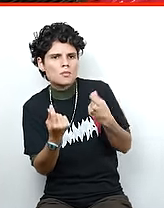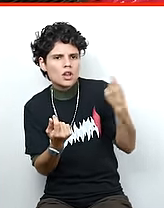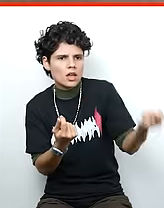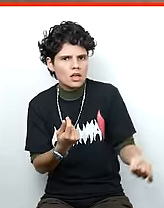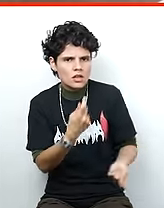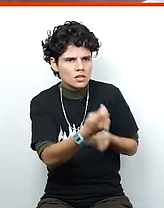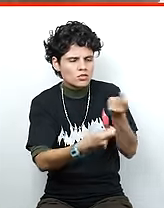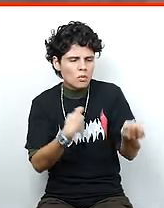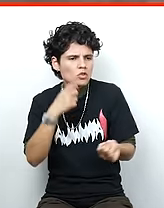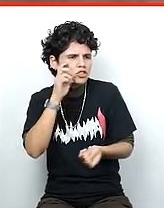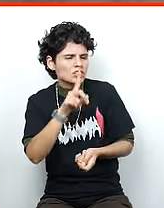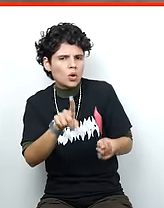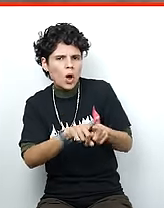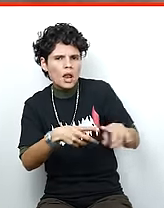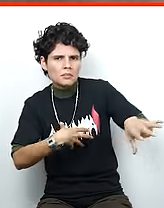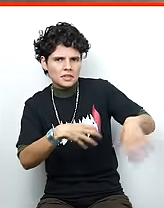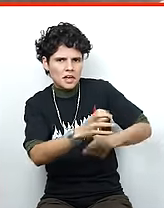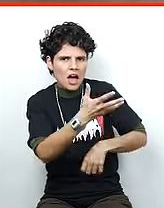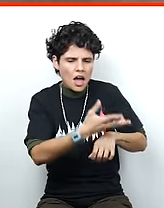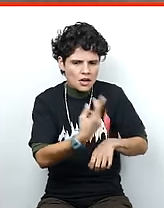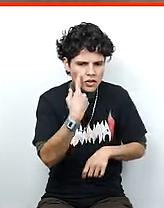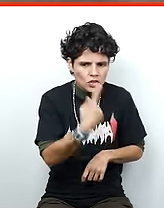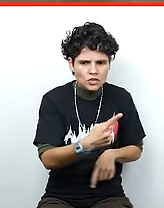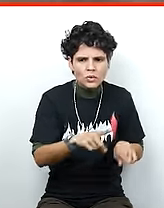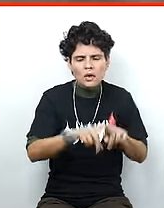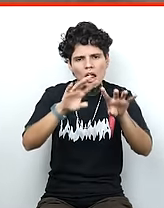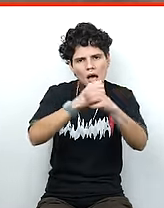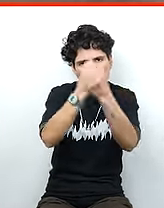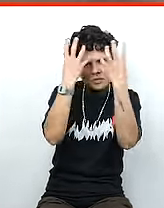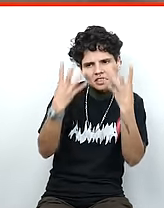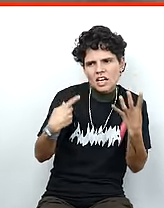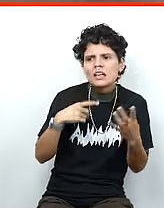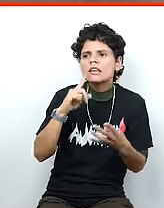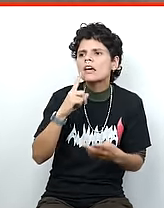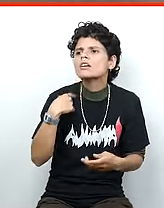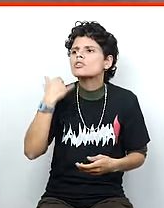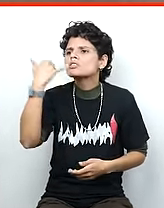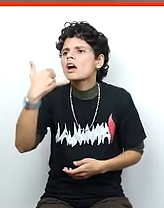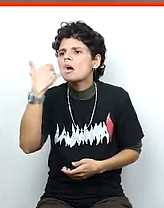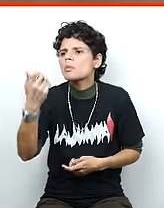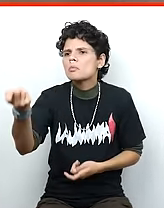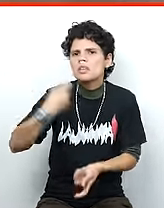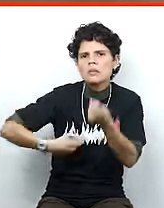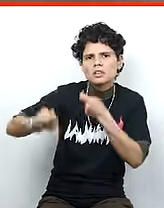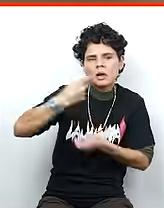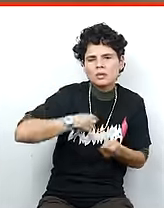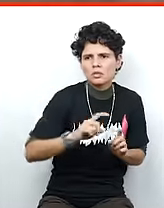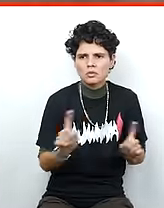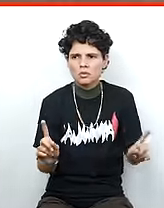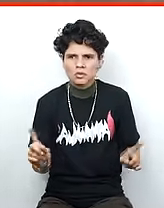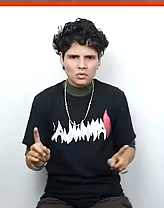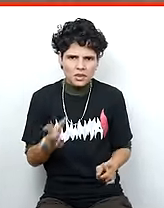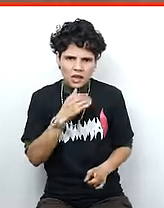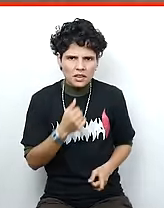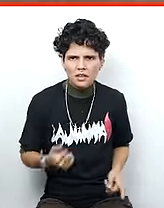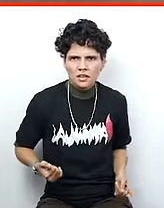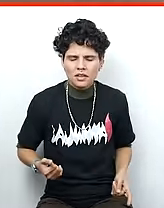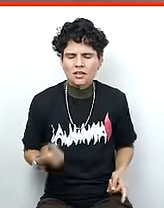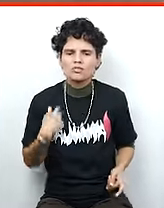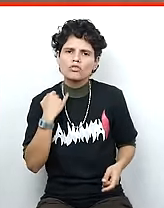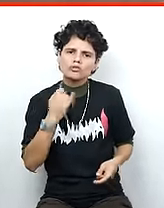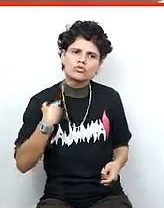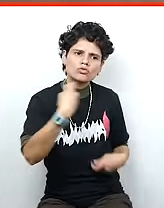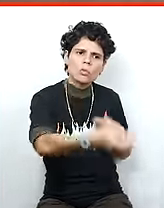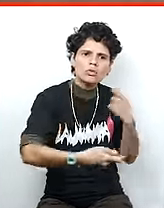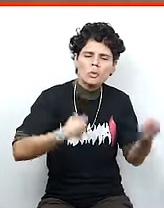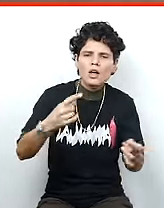corretea porque yo sé lo que estará ahí, me entendí uno, pero a veces a mí cuando yo estaba en cana, mi nadie me abandonaba, hermano. Y yo sí soy el que les manda a todos, pues yo sí soy el que, hermano,